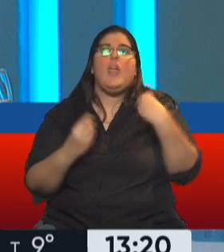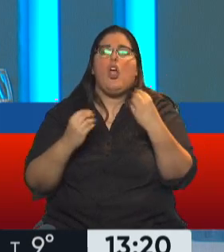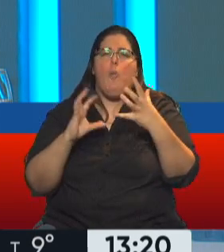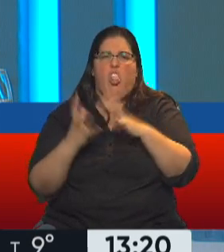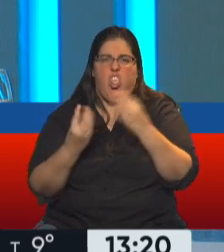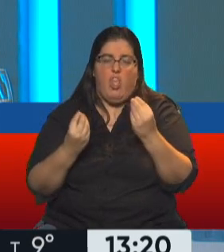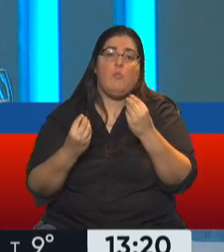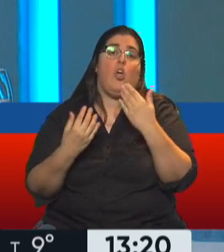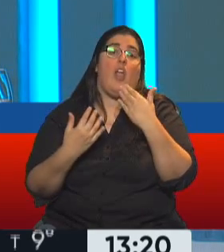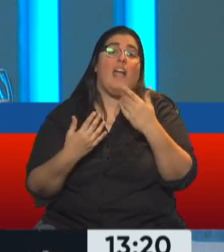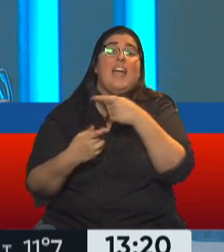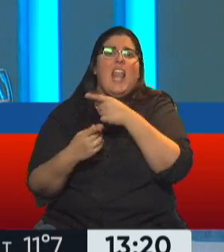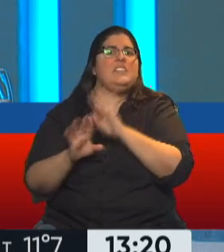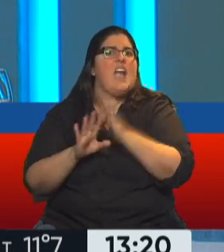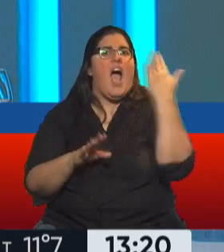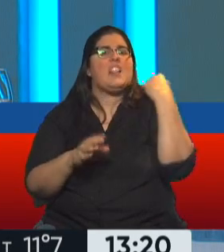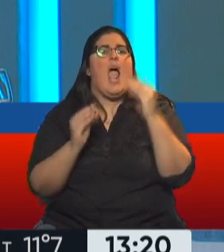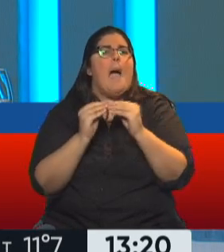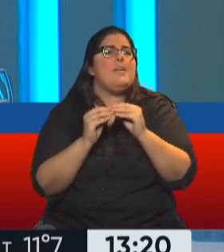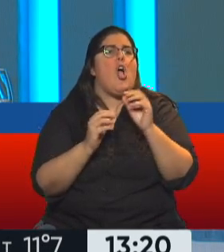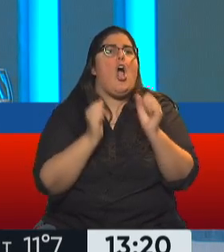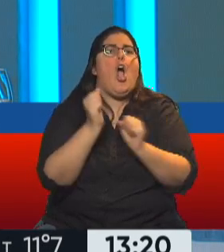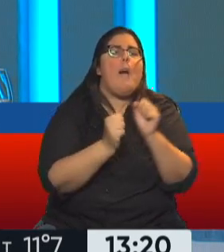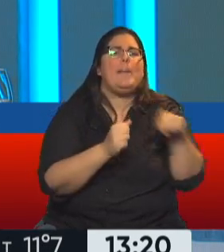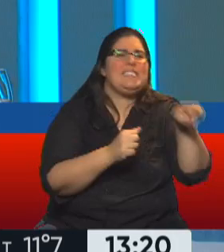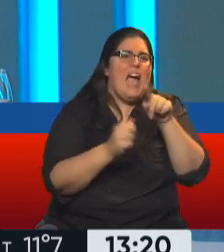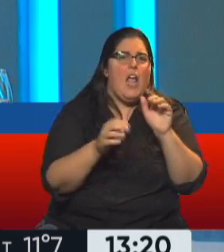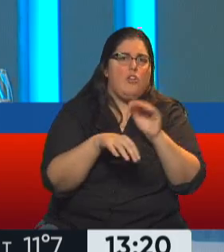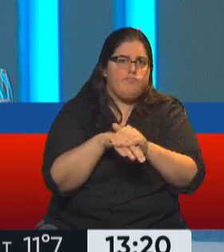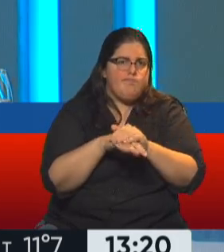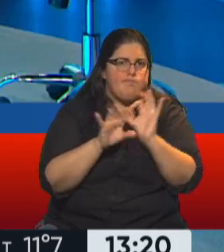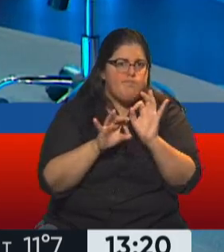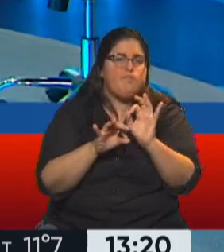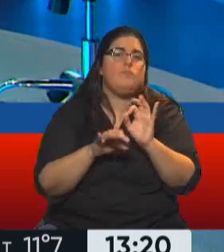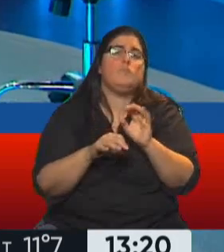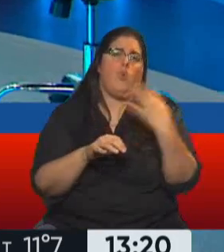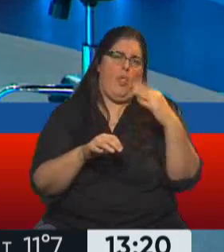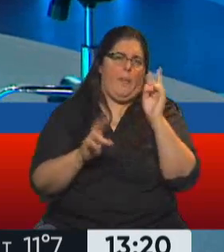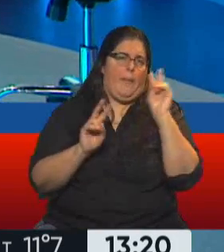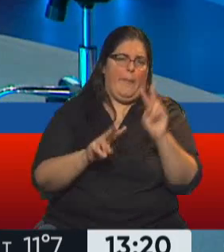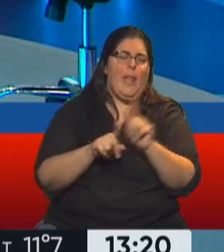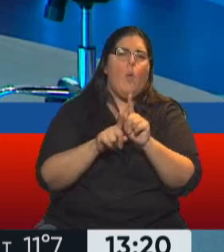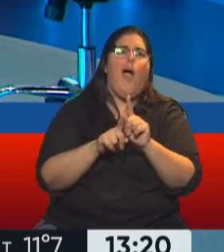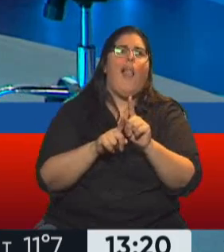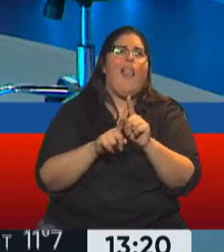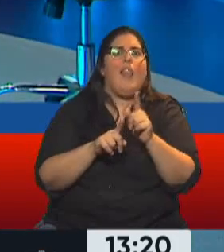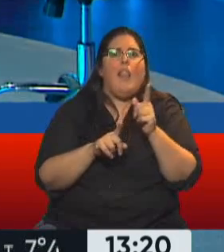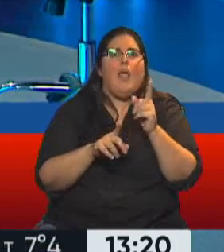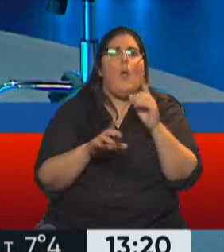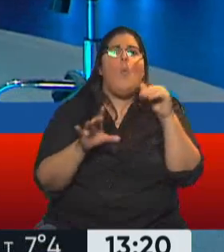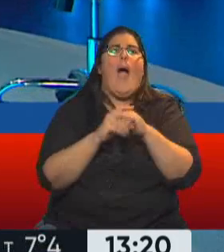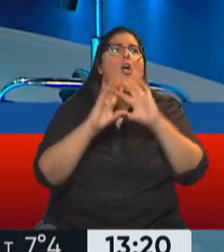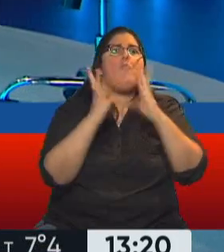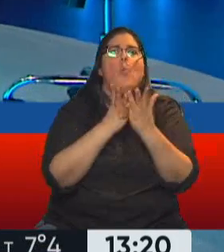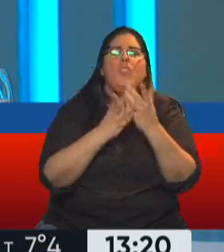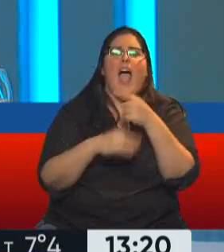hizo amigo de los empresarios, gobernó con los empresarios Ortega todo este tiempo, y un giro... Tenés que leer los elogios del Banco Mundial al gobierno de Ortega por los cambios que realizó. Y